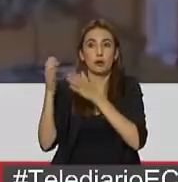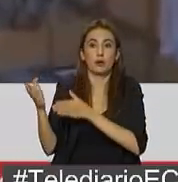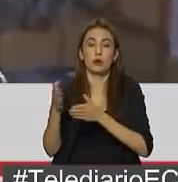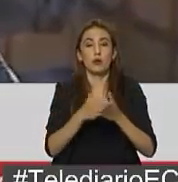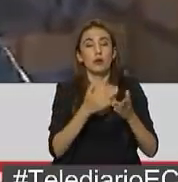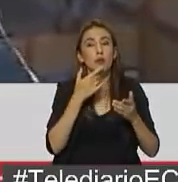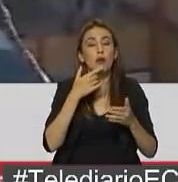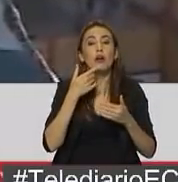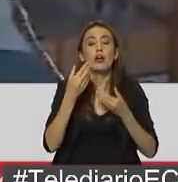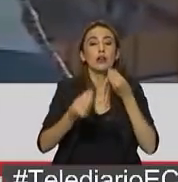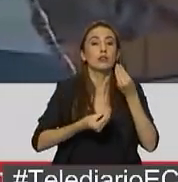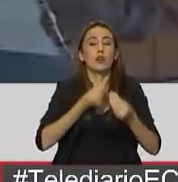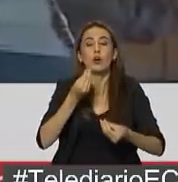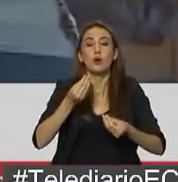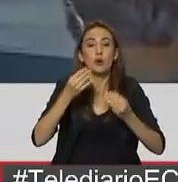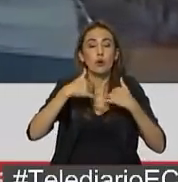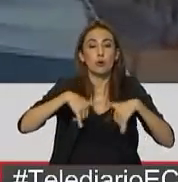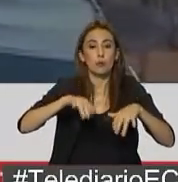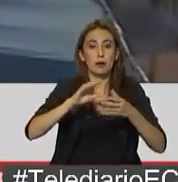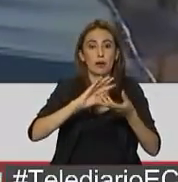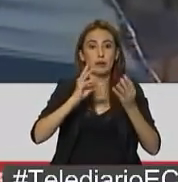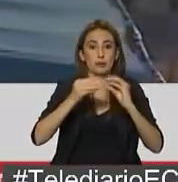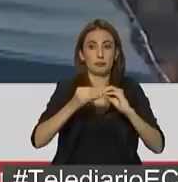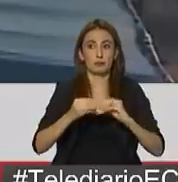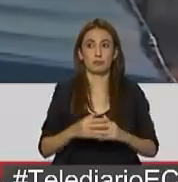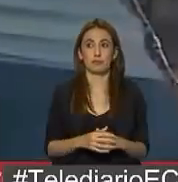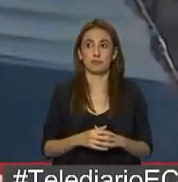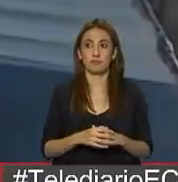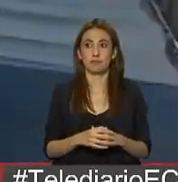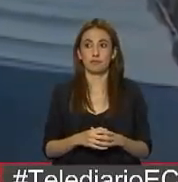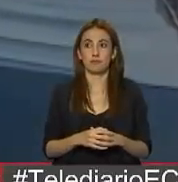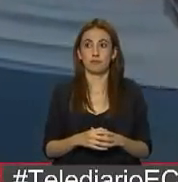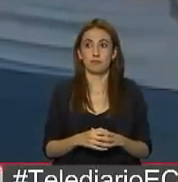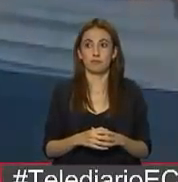por alimentos y la reparación civil.